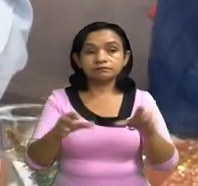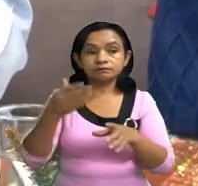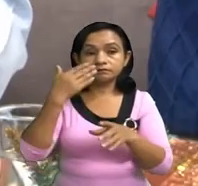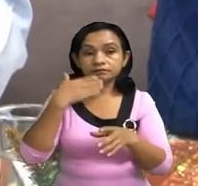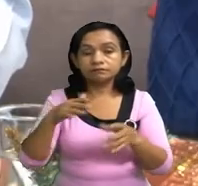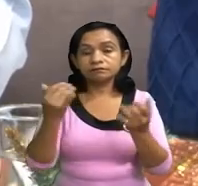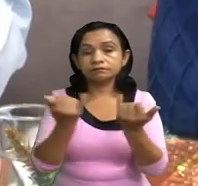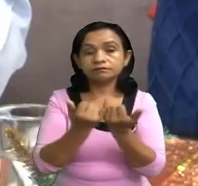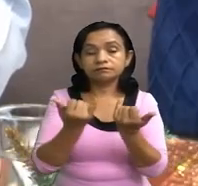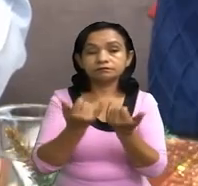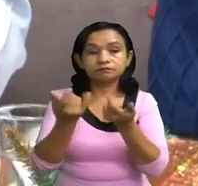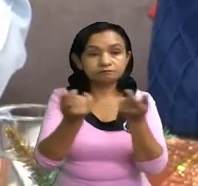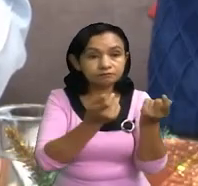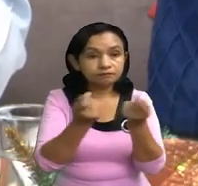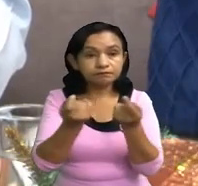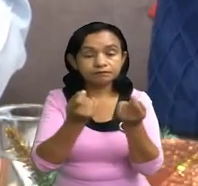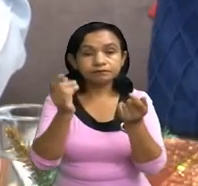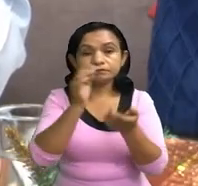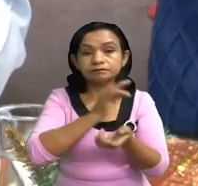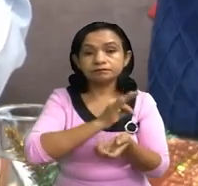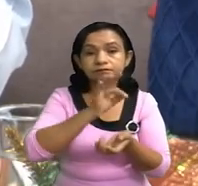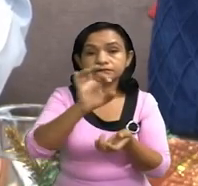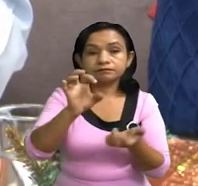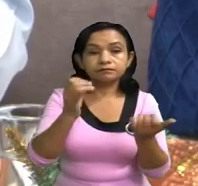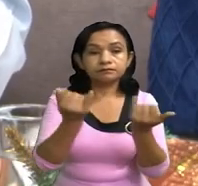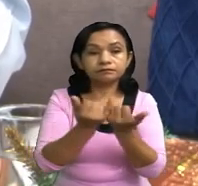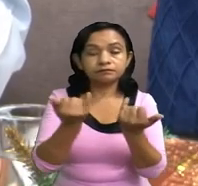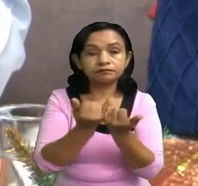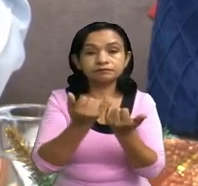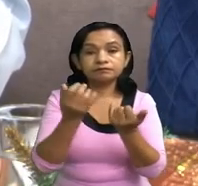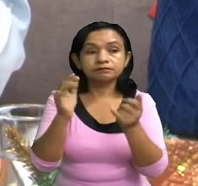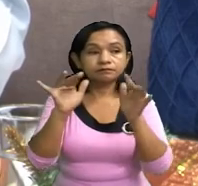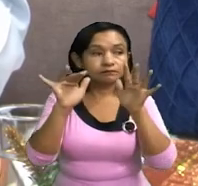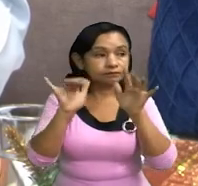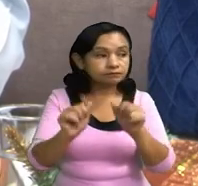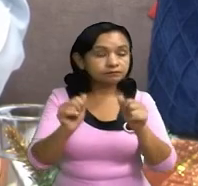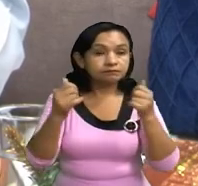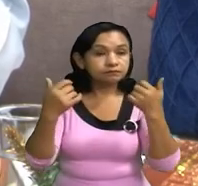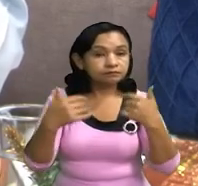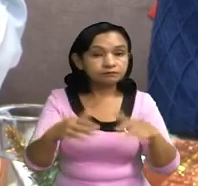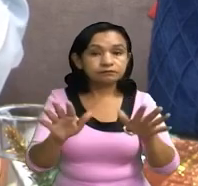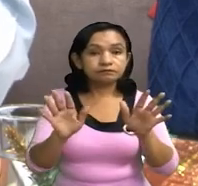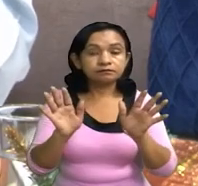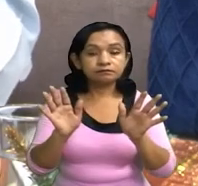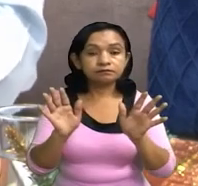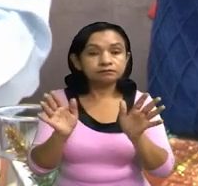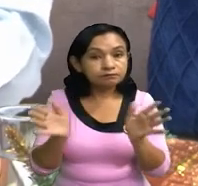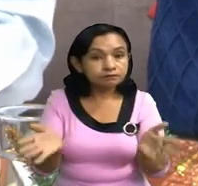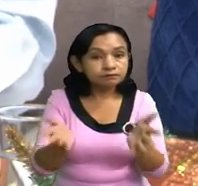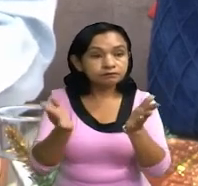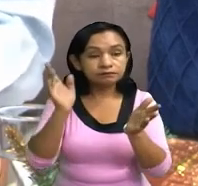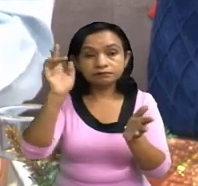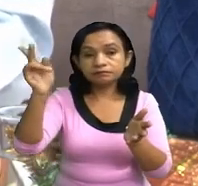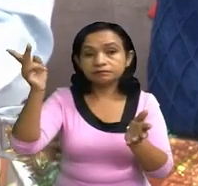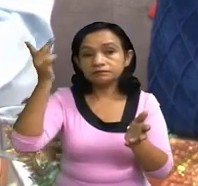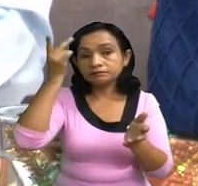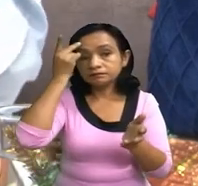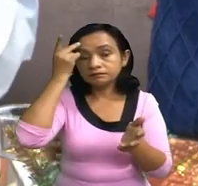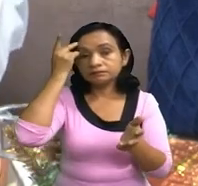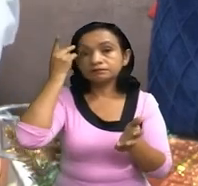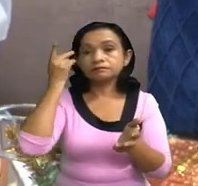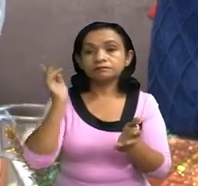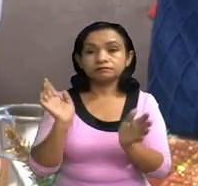vandálicas y manipuladoras de la fe. Dejen ya de ser ustedes agitadores políticos.